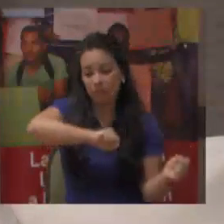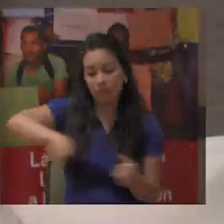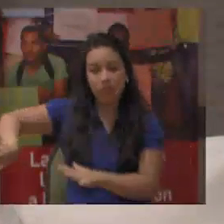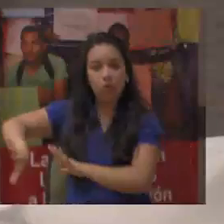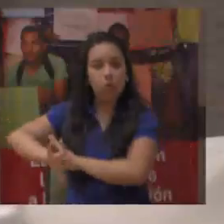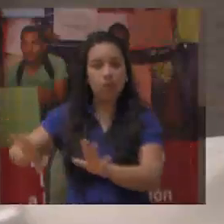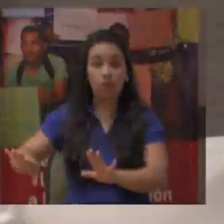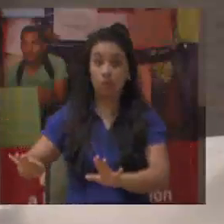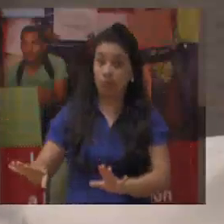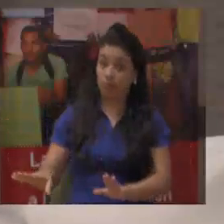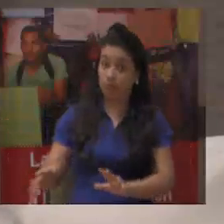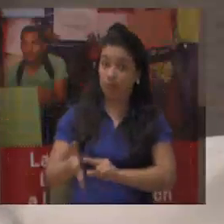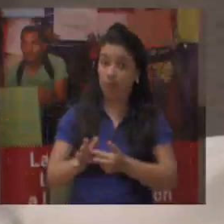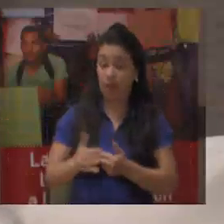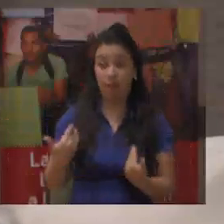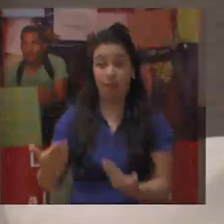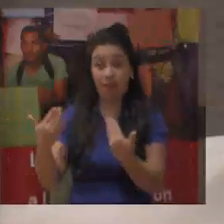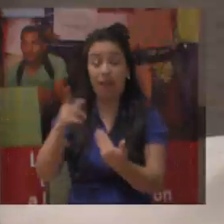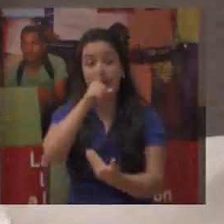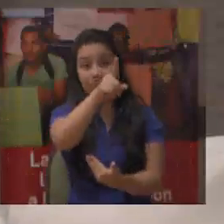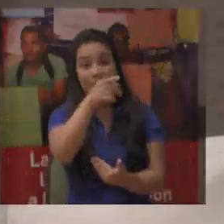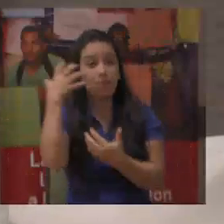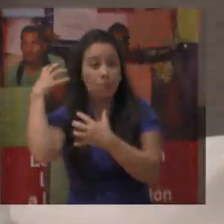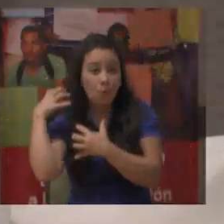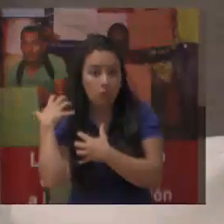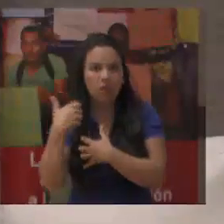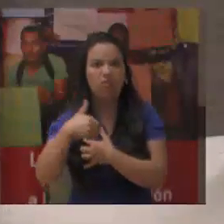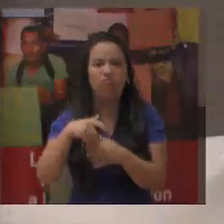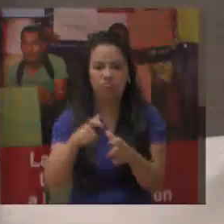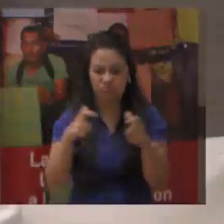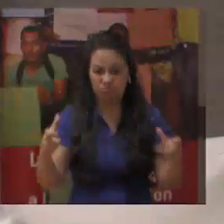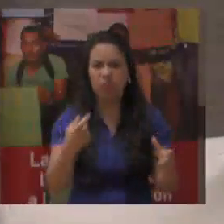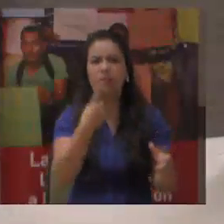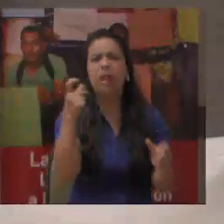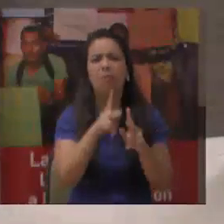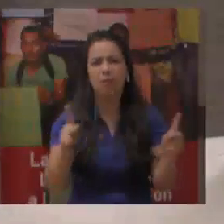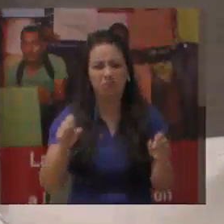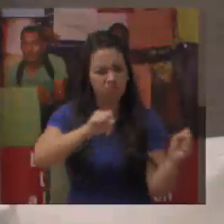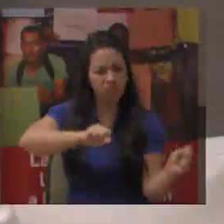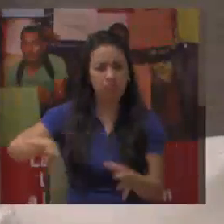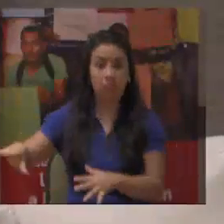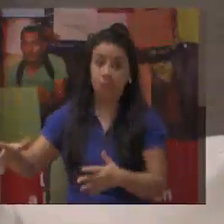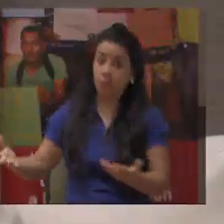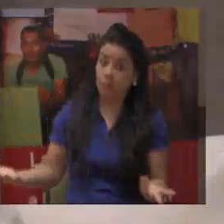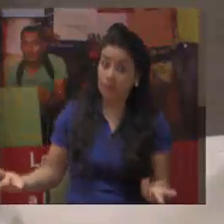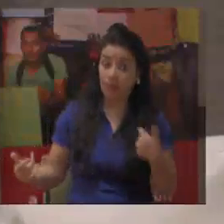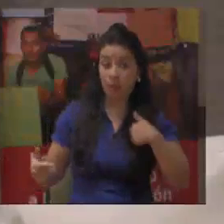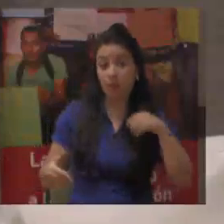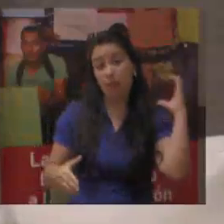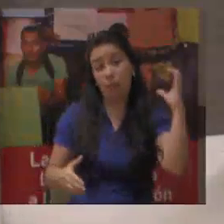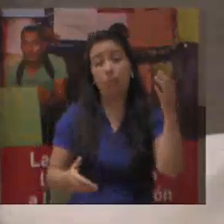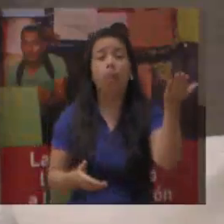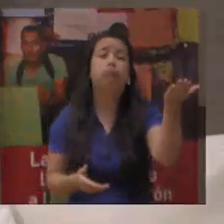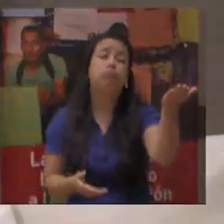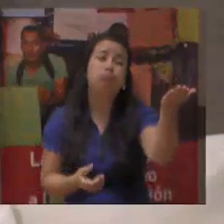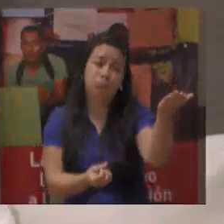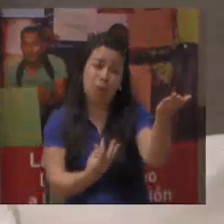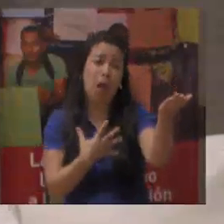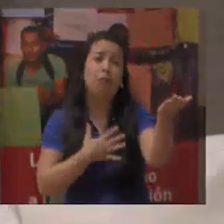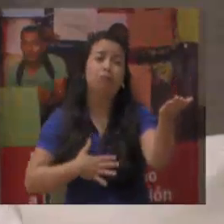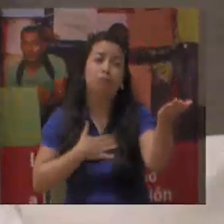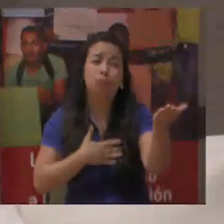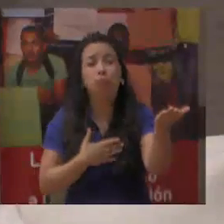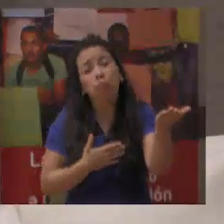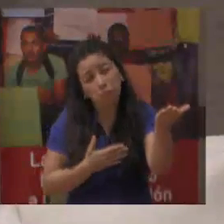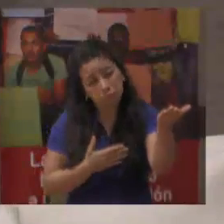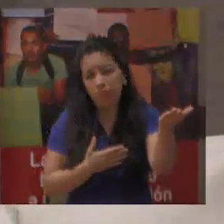en Montería hay más de 100. Las posibilidades son infinitas. Nosotros como colombianos no estamos pidiendo que nos regalen nada. Lo único que estamos pidiendo